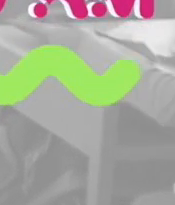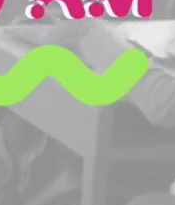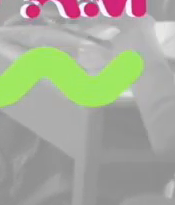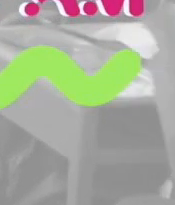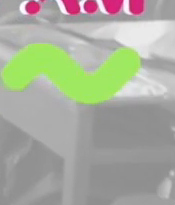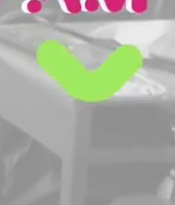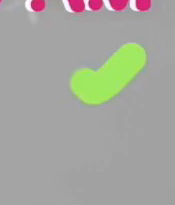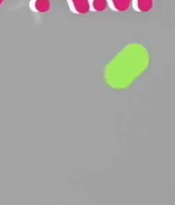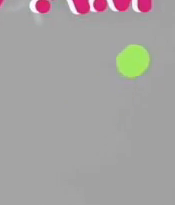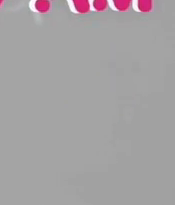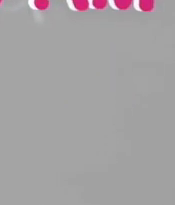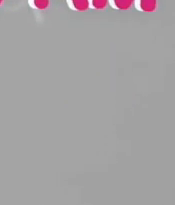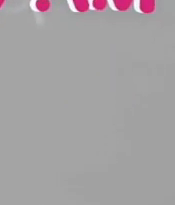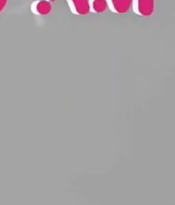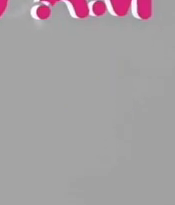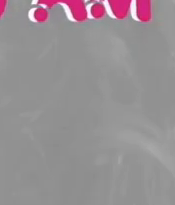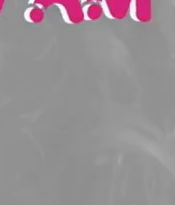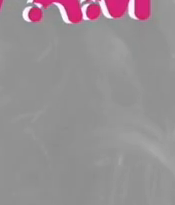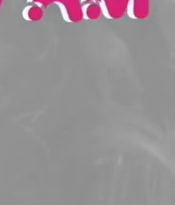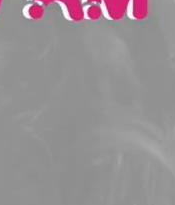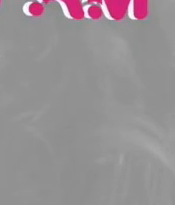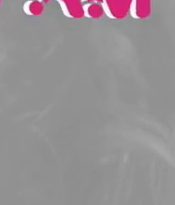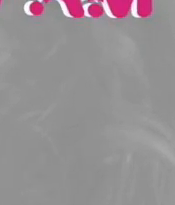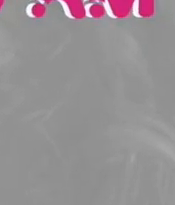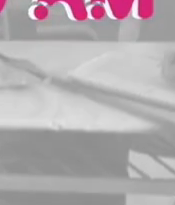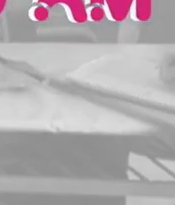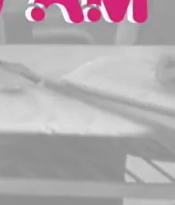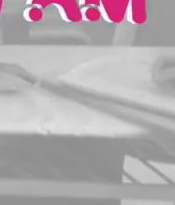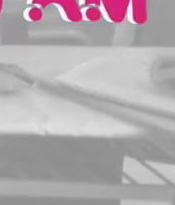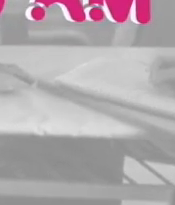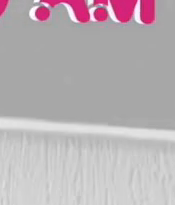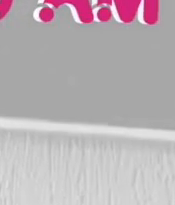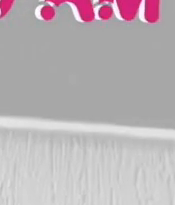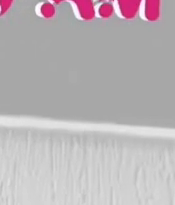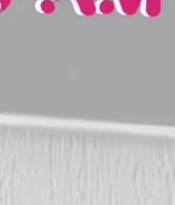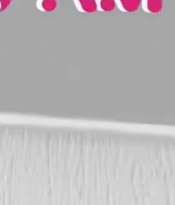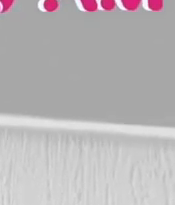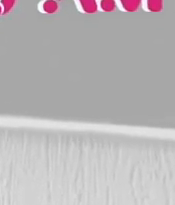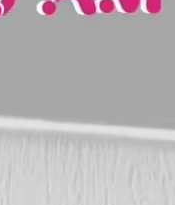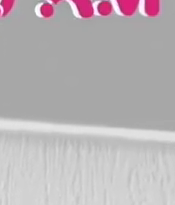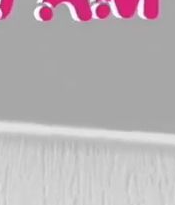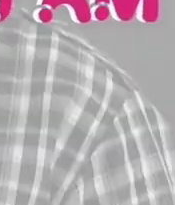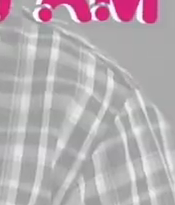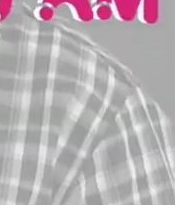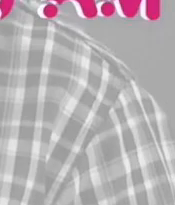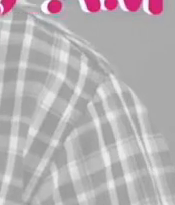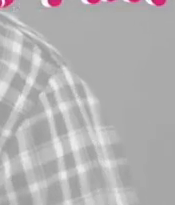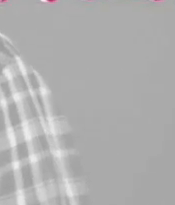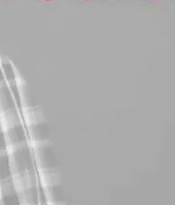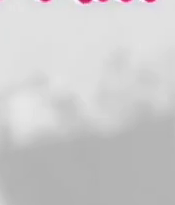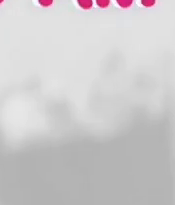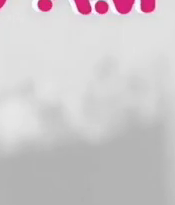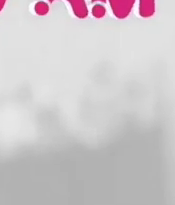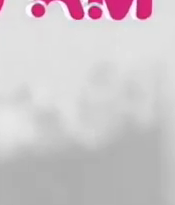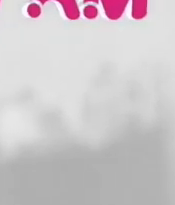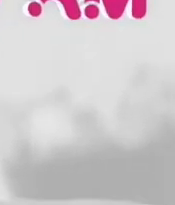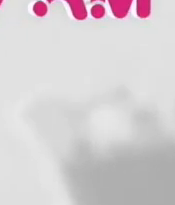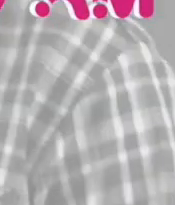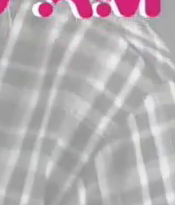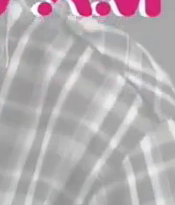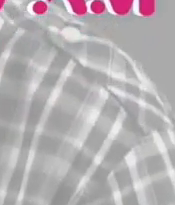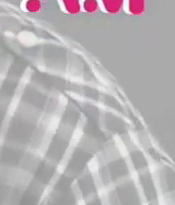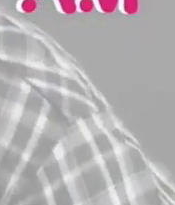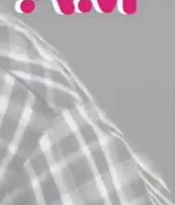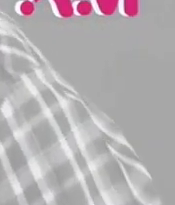Bienvenidos a un pueblo en donde todos tenemos las mismas oportunidades. Bienvenidos a Quipatla. Sábado 10:30